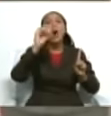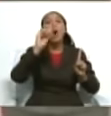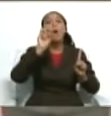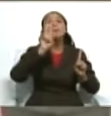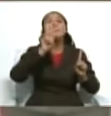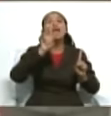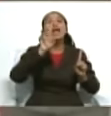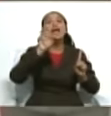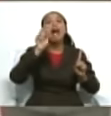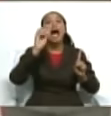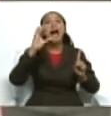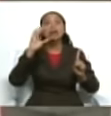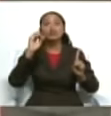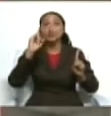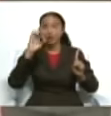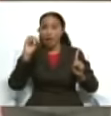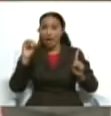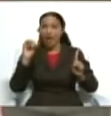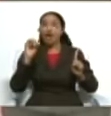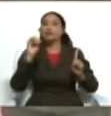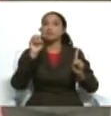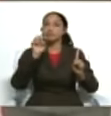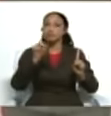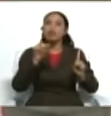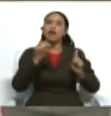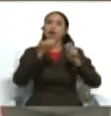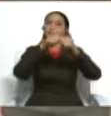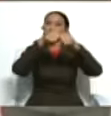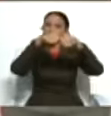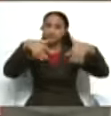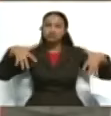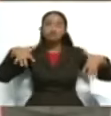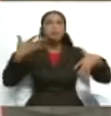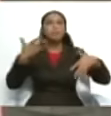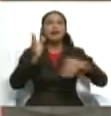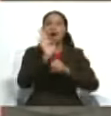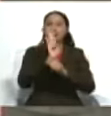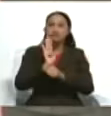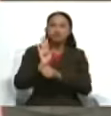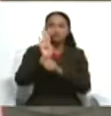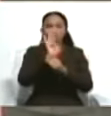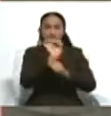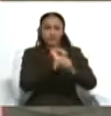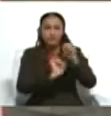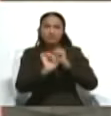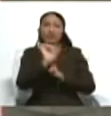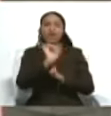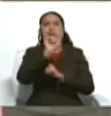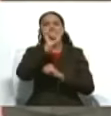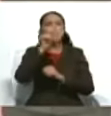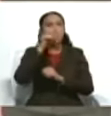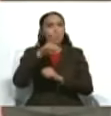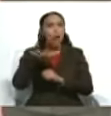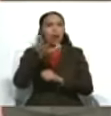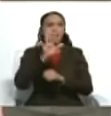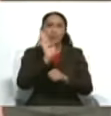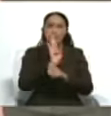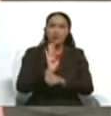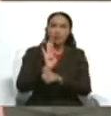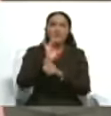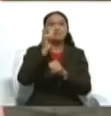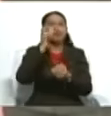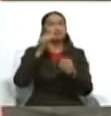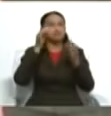Operacional, por sus despliegues operacionales, por todo lo que hace para defender nuestra soberanía, cuidarla, para defender y garantizar